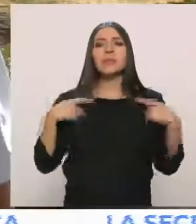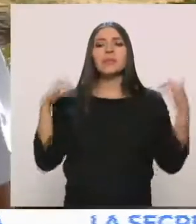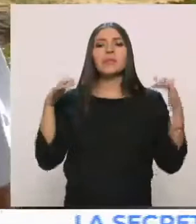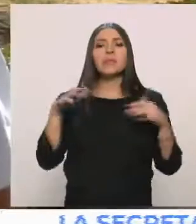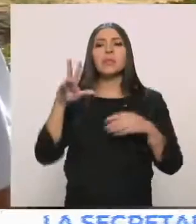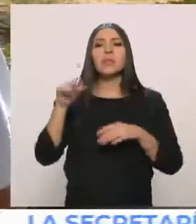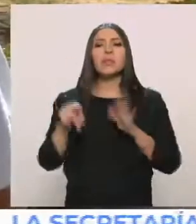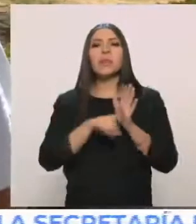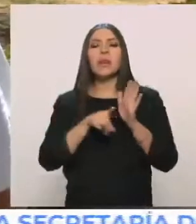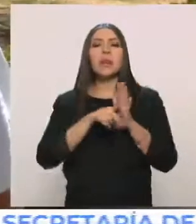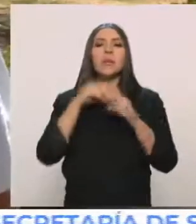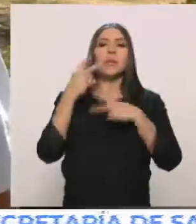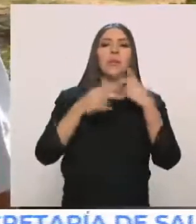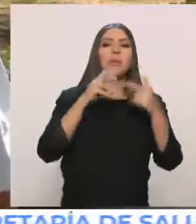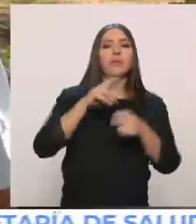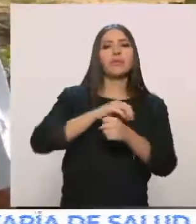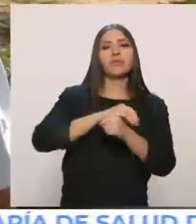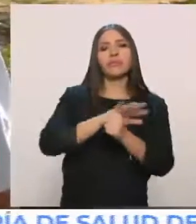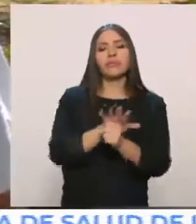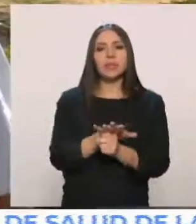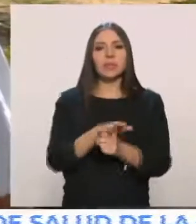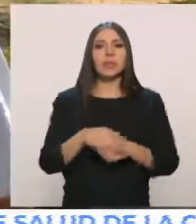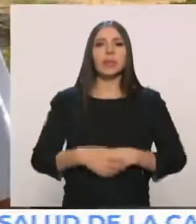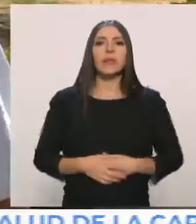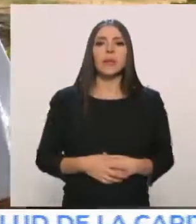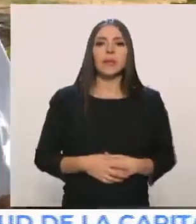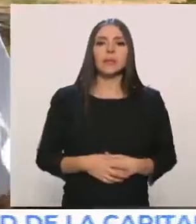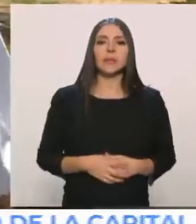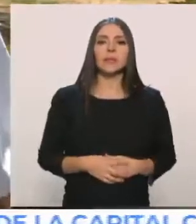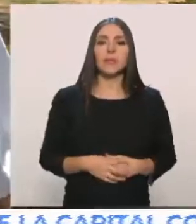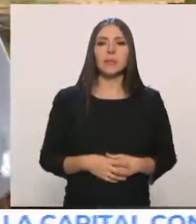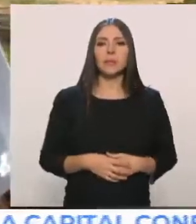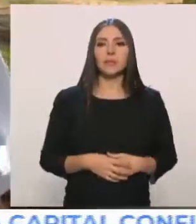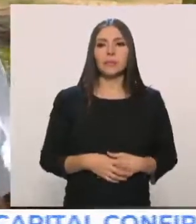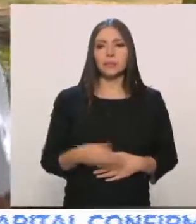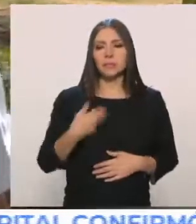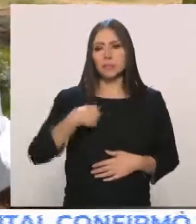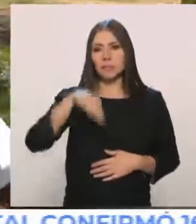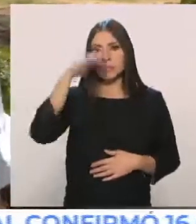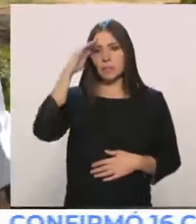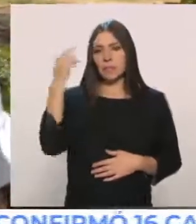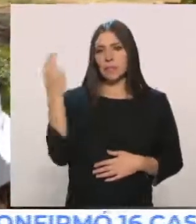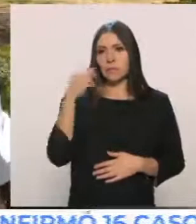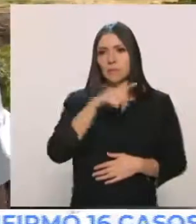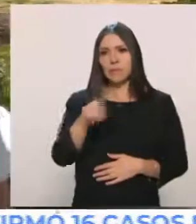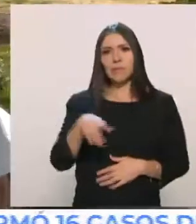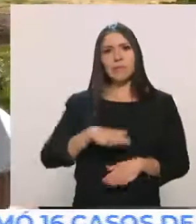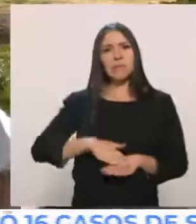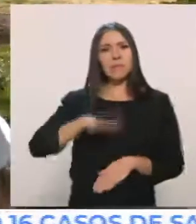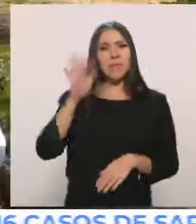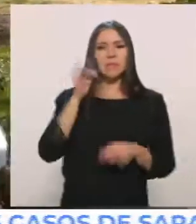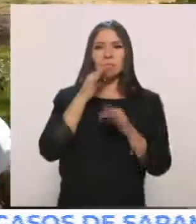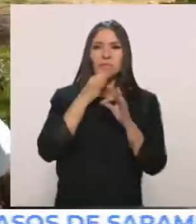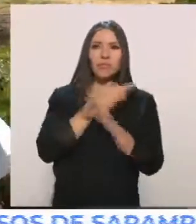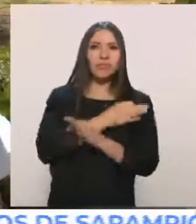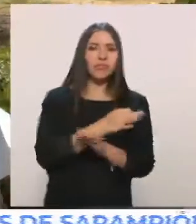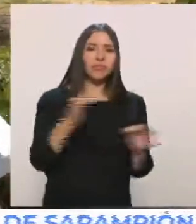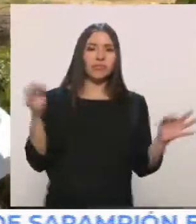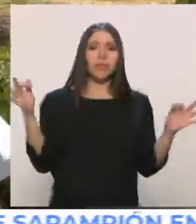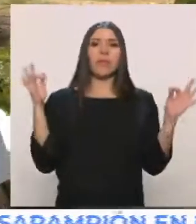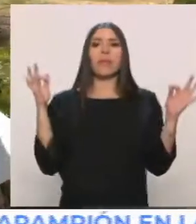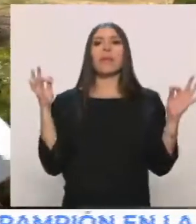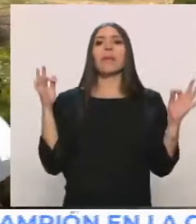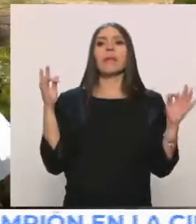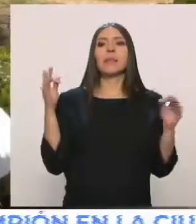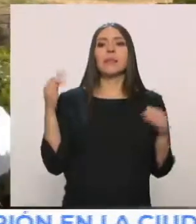Pues yo considero que lo principal, lo básico es hacer una difusión mucho mayor, mucho más amplia antes de